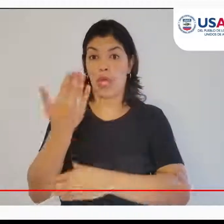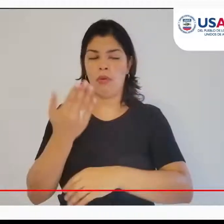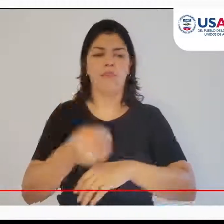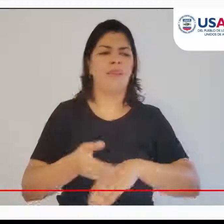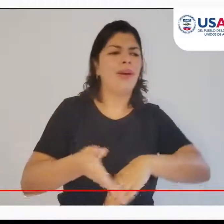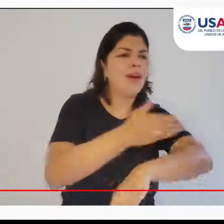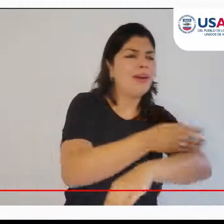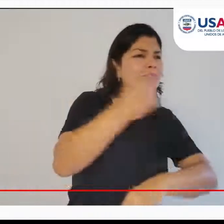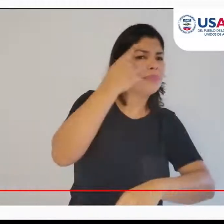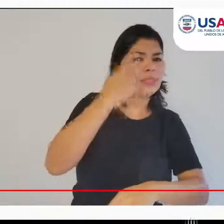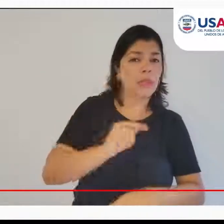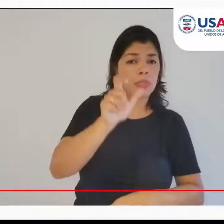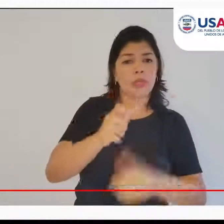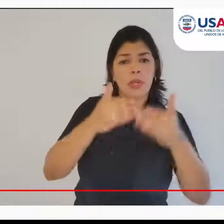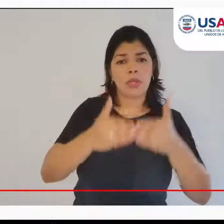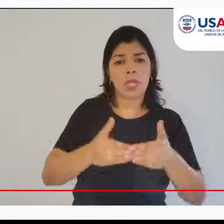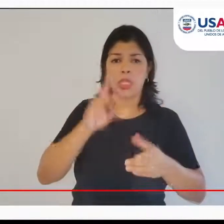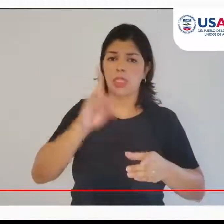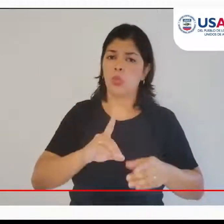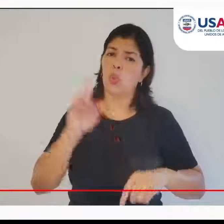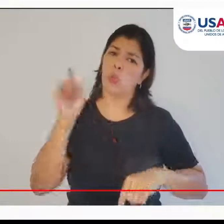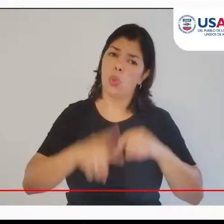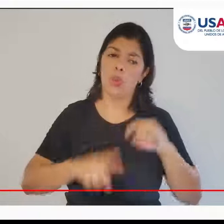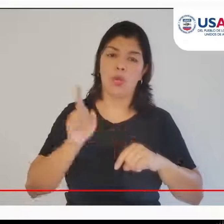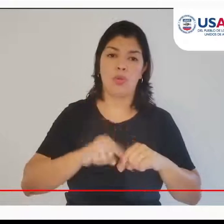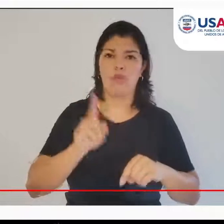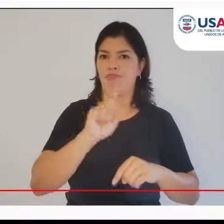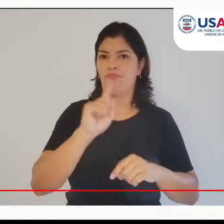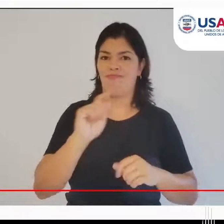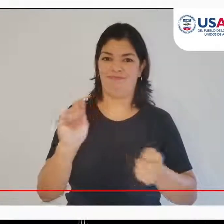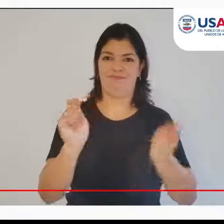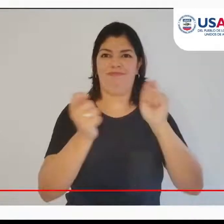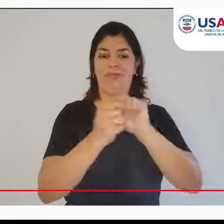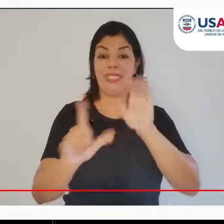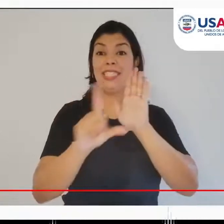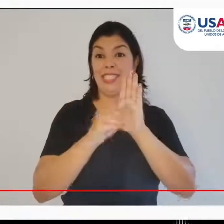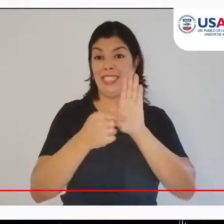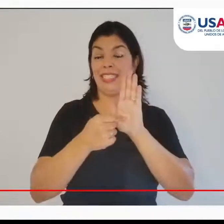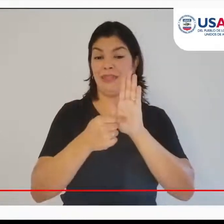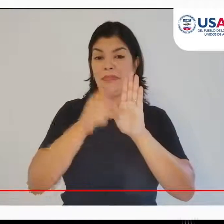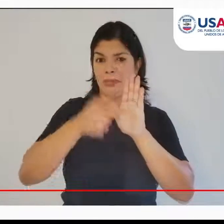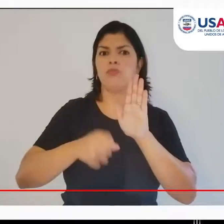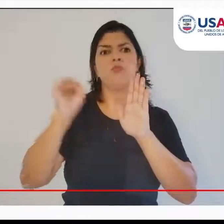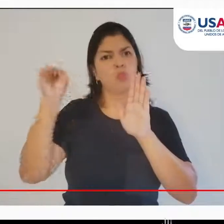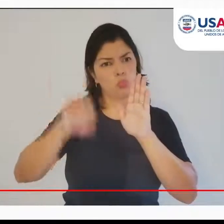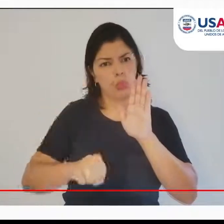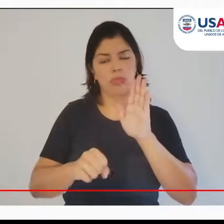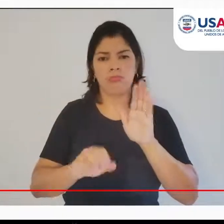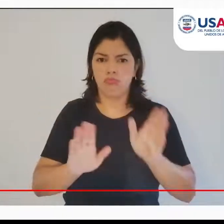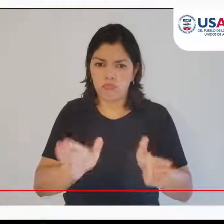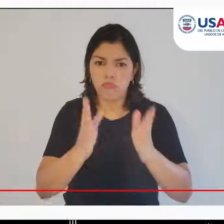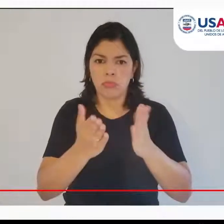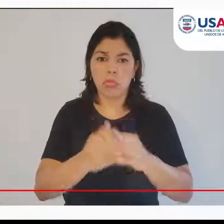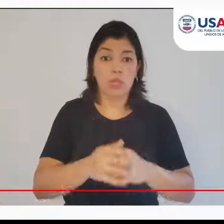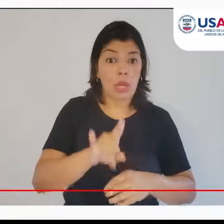con discapacidad son incapaces de tomar decisiones y se promueve la protección de su voluntad por medio de conceder